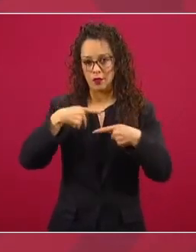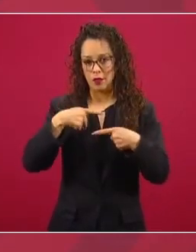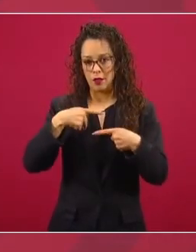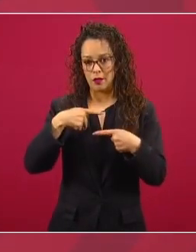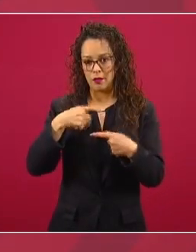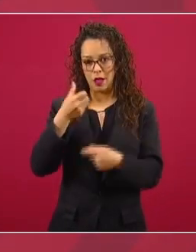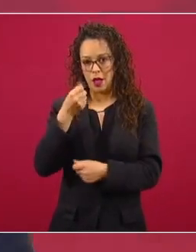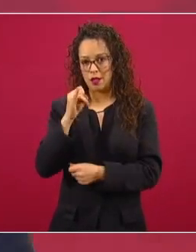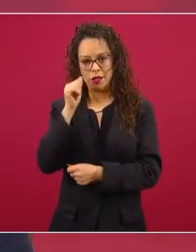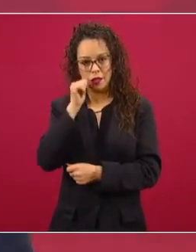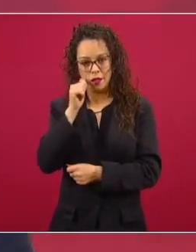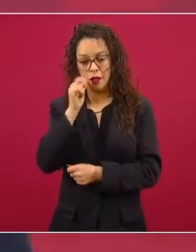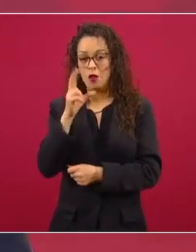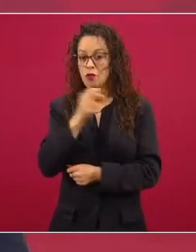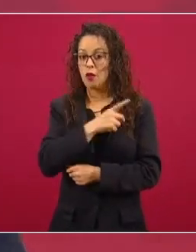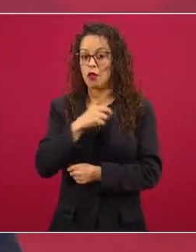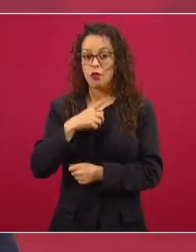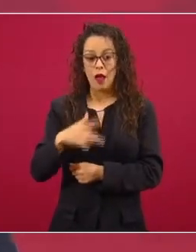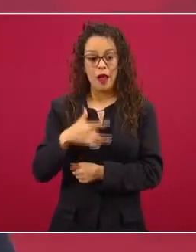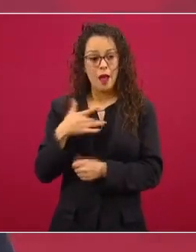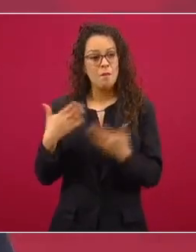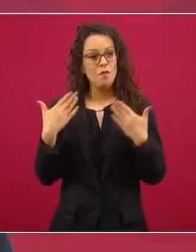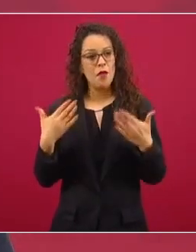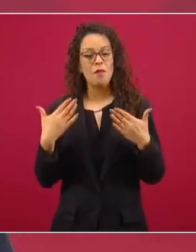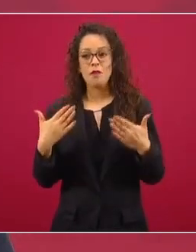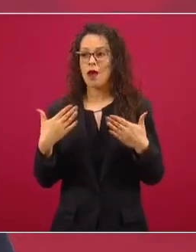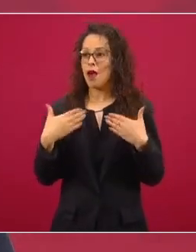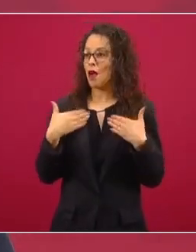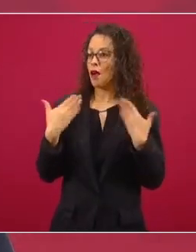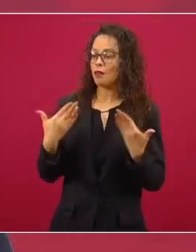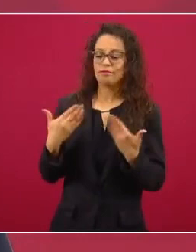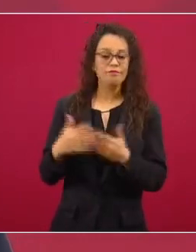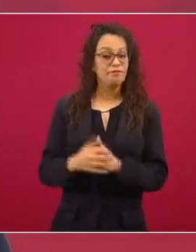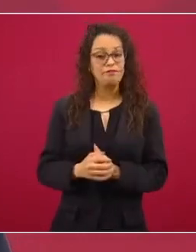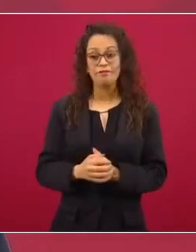confiarnos. Esta es una pandemia